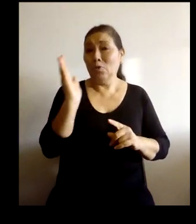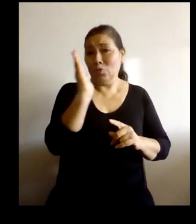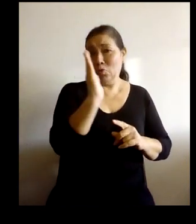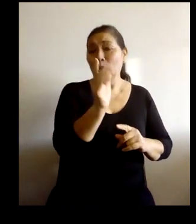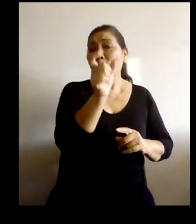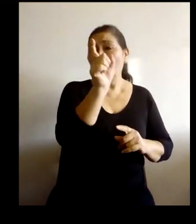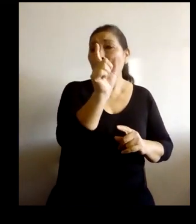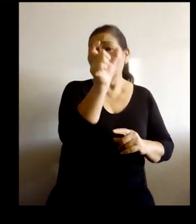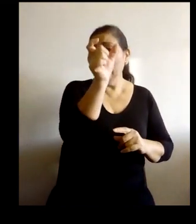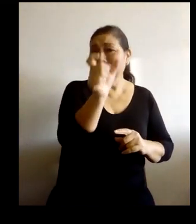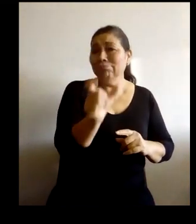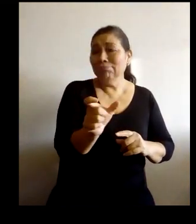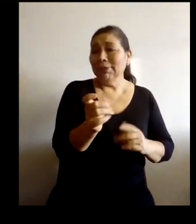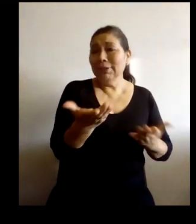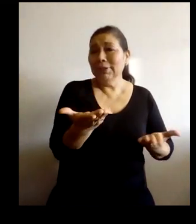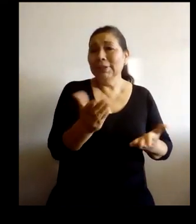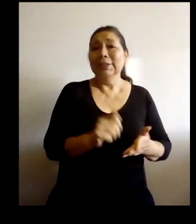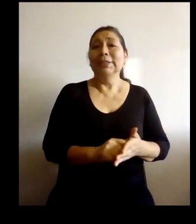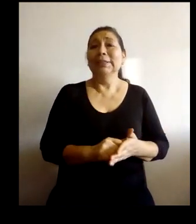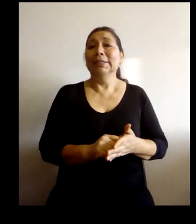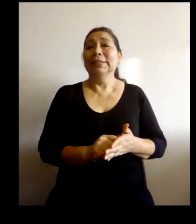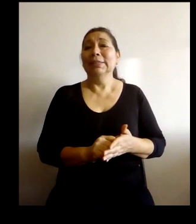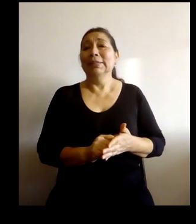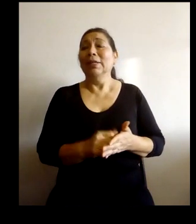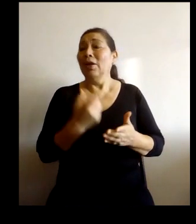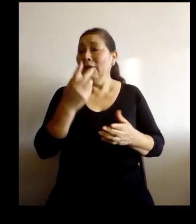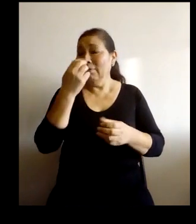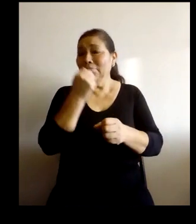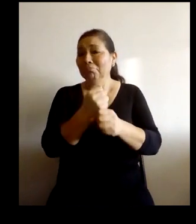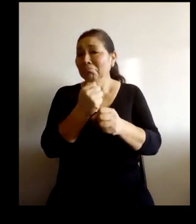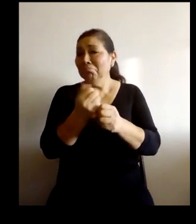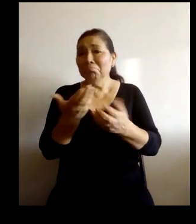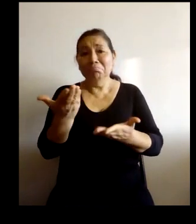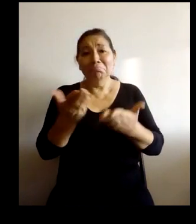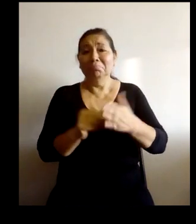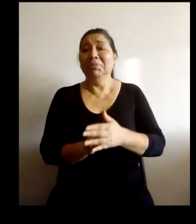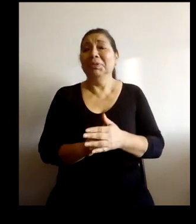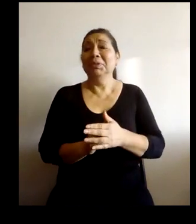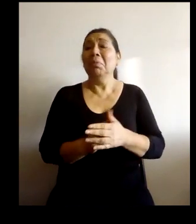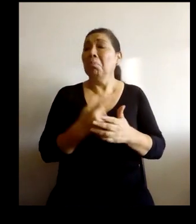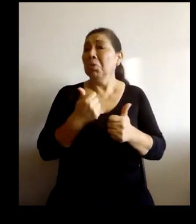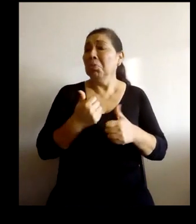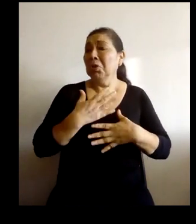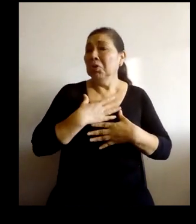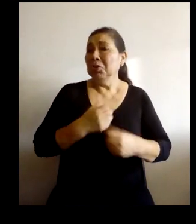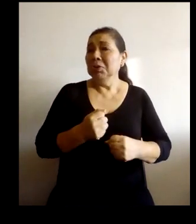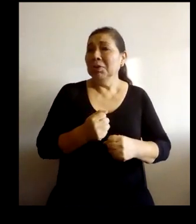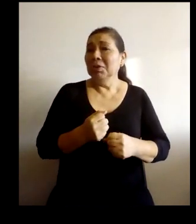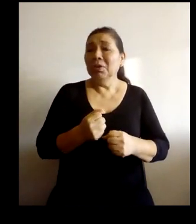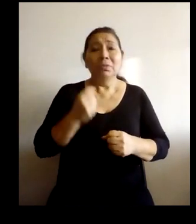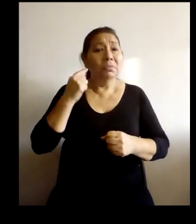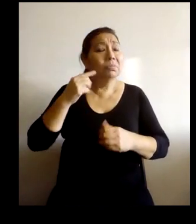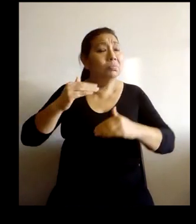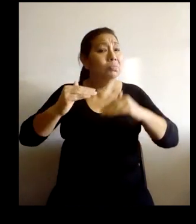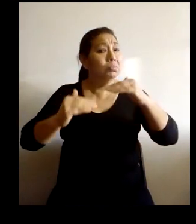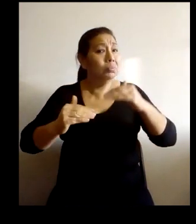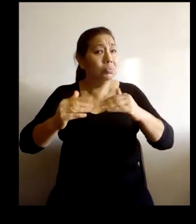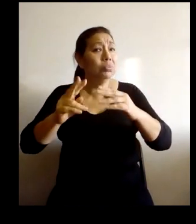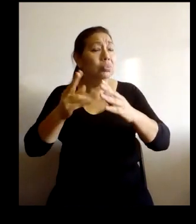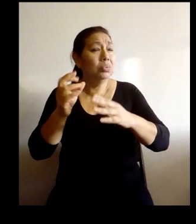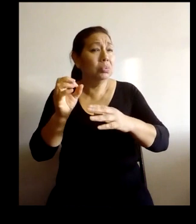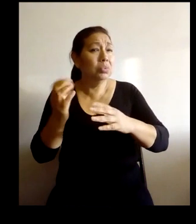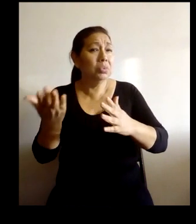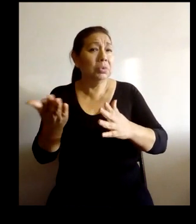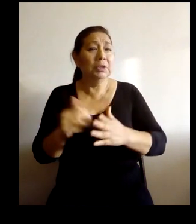clase 1, en la cual no hay un tema ocupacional, es decir, está bien de salud, establece que la espirometría normal